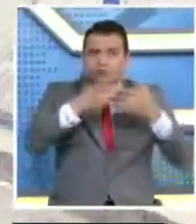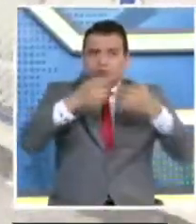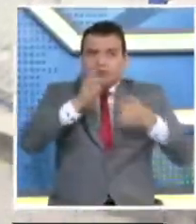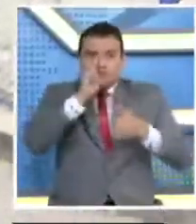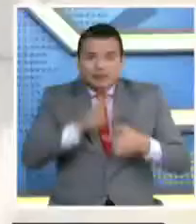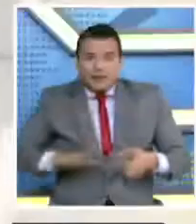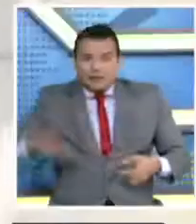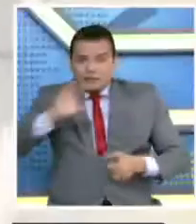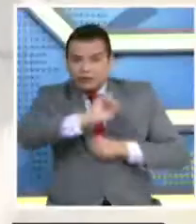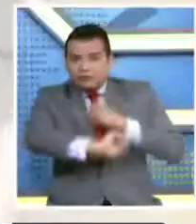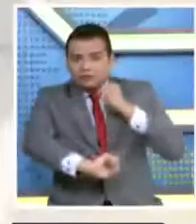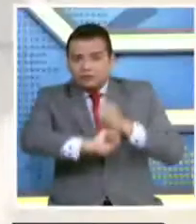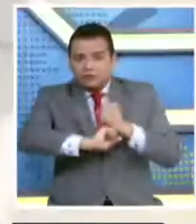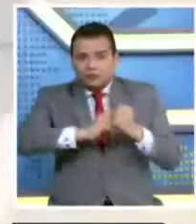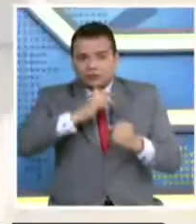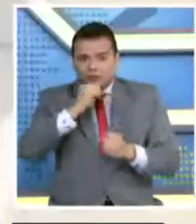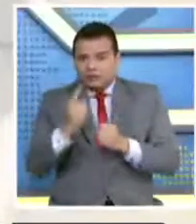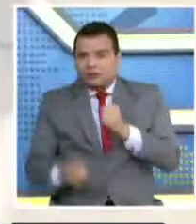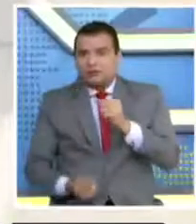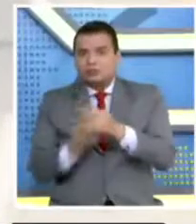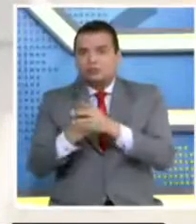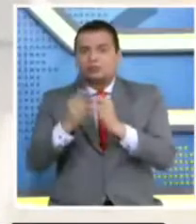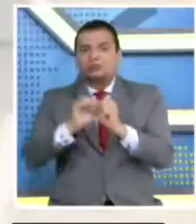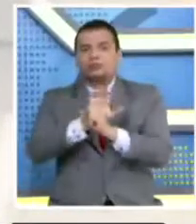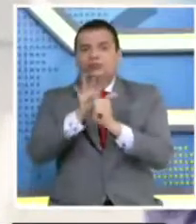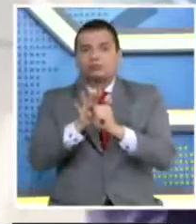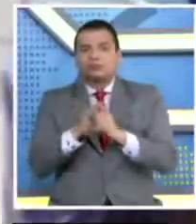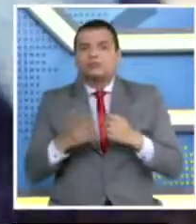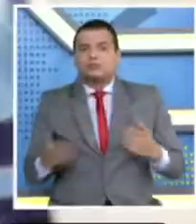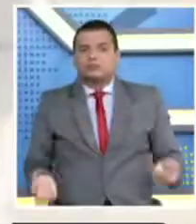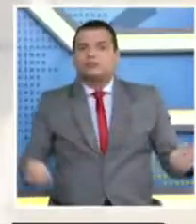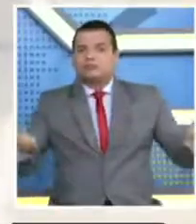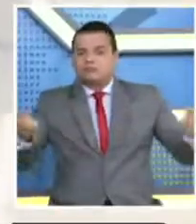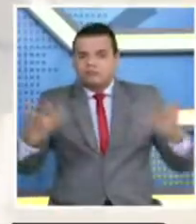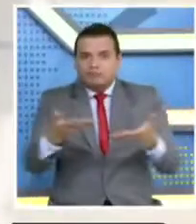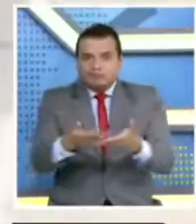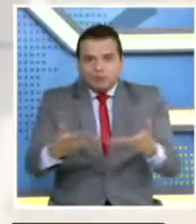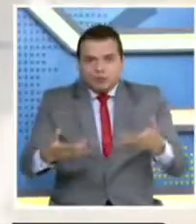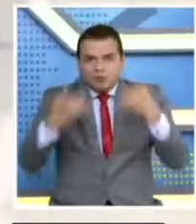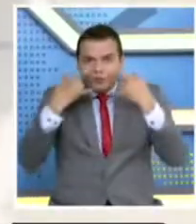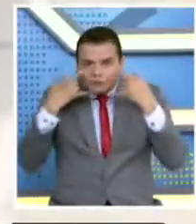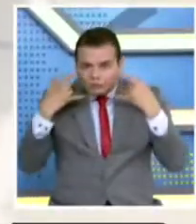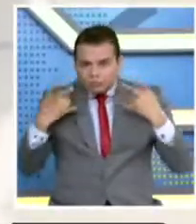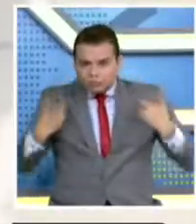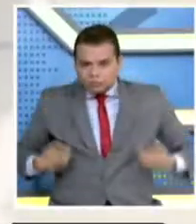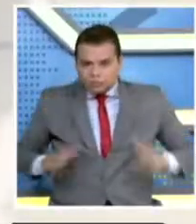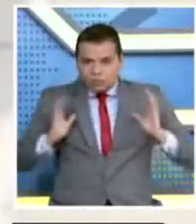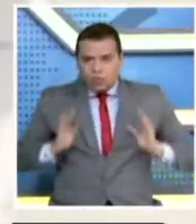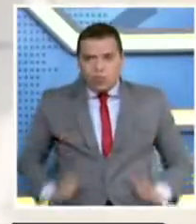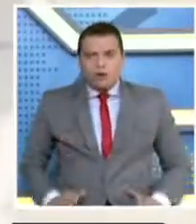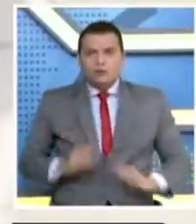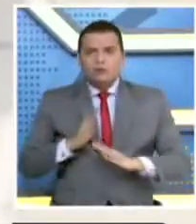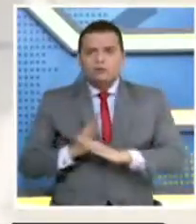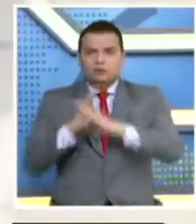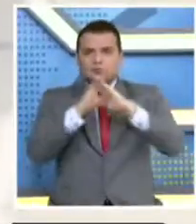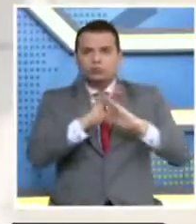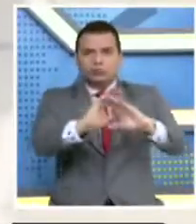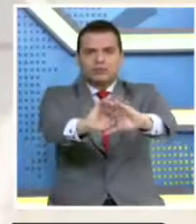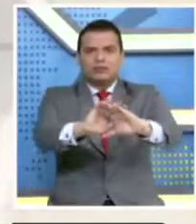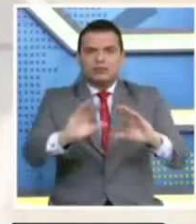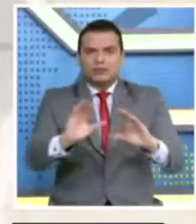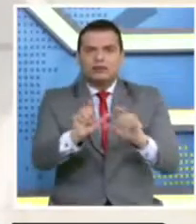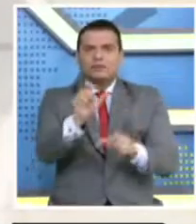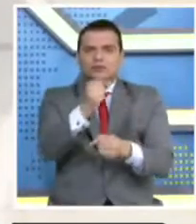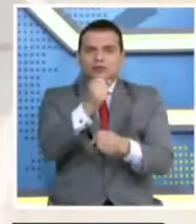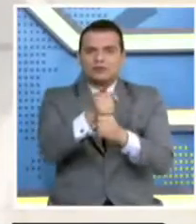país. Al inicio de la pandemia debieron enviar al establecimiento todos los elementos de bioseguridad, tanto para las personas